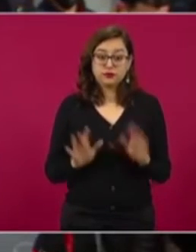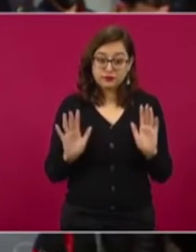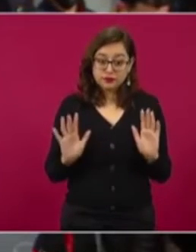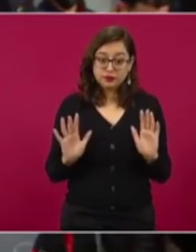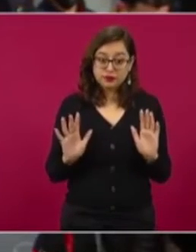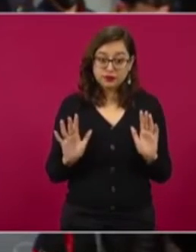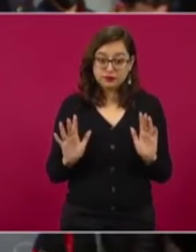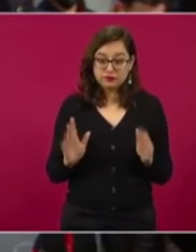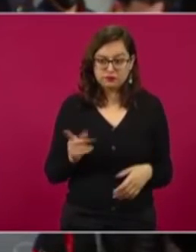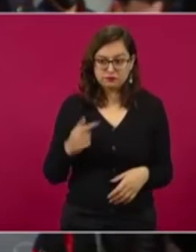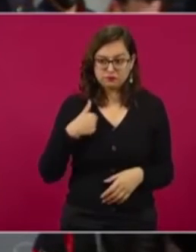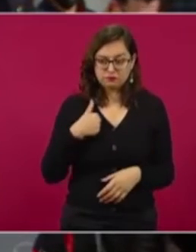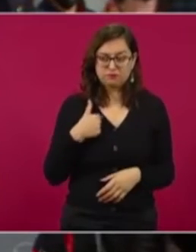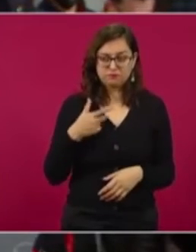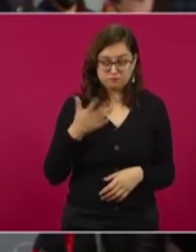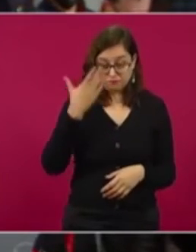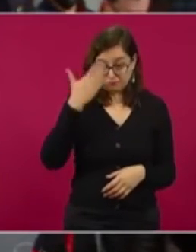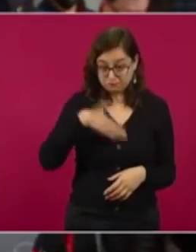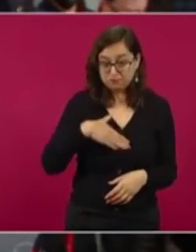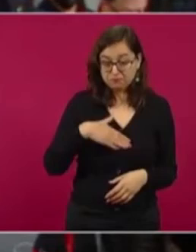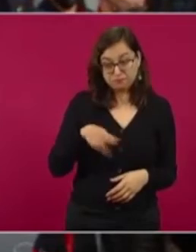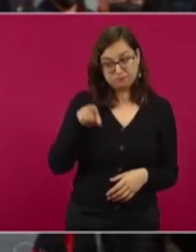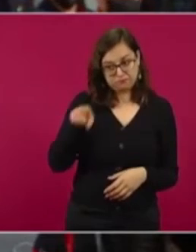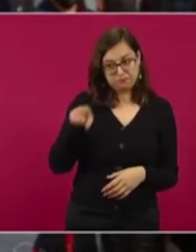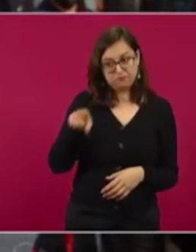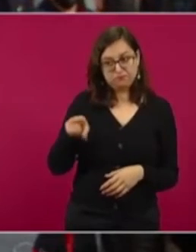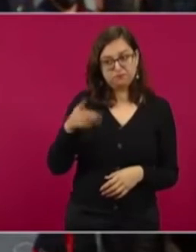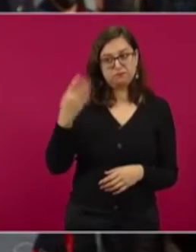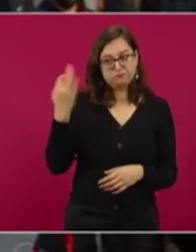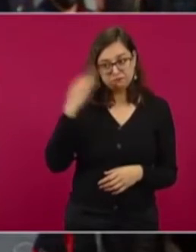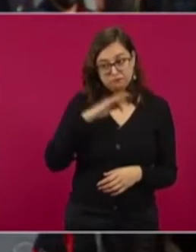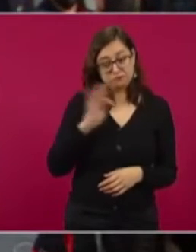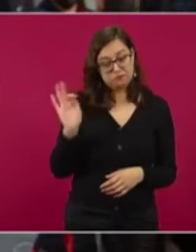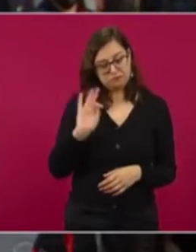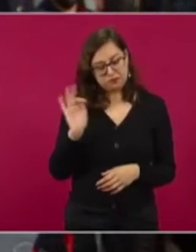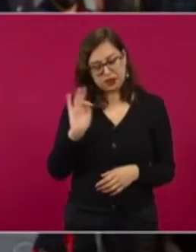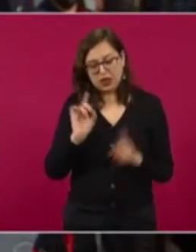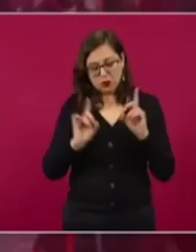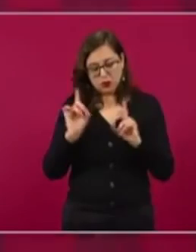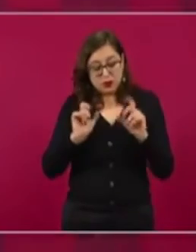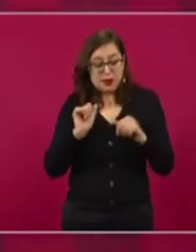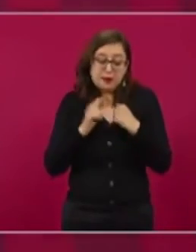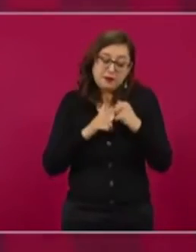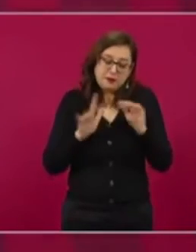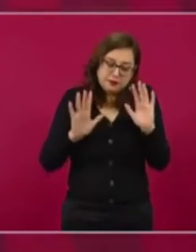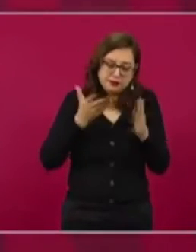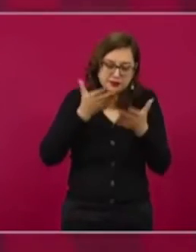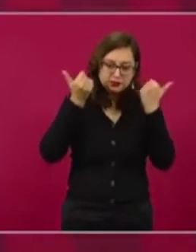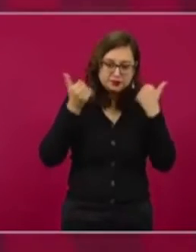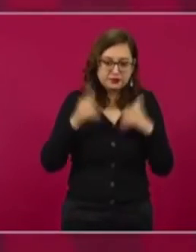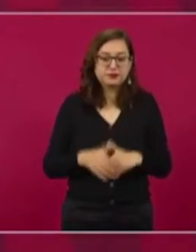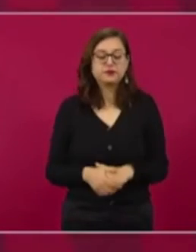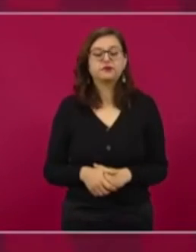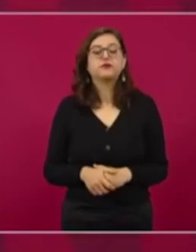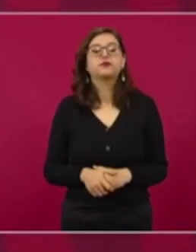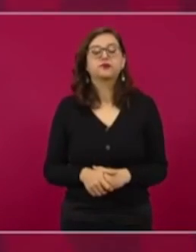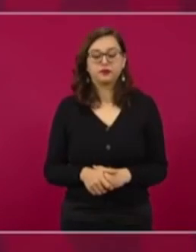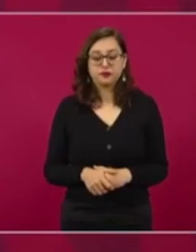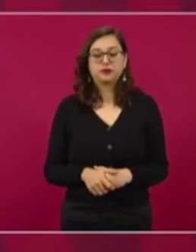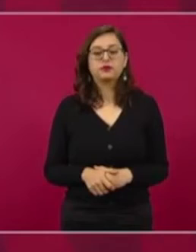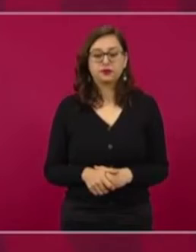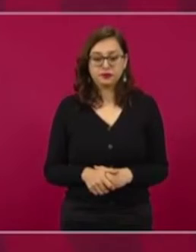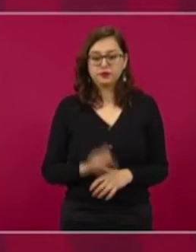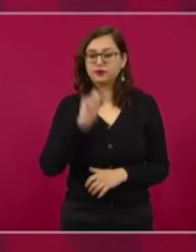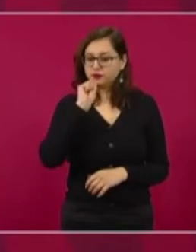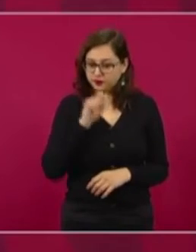mí me queda claro que es falso, pero bueno, para darle el sentido de la duda. Sí. Señor presidente. Vamos a que con